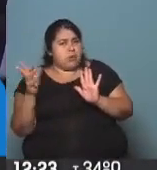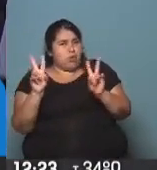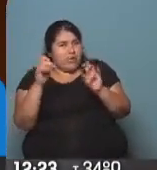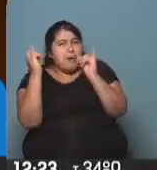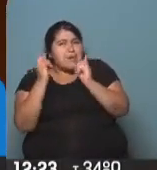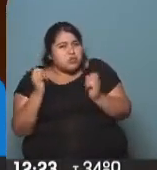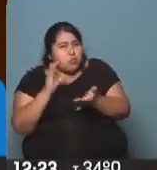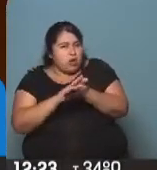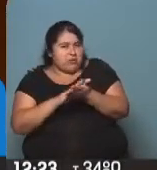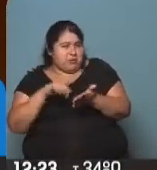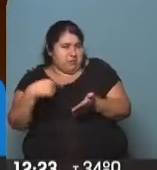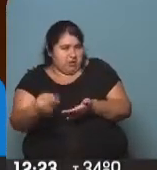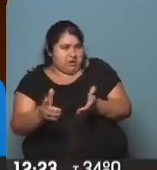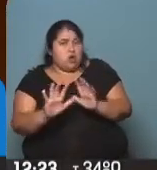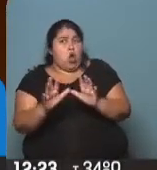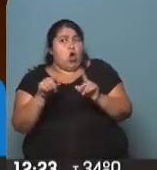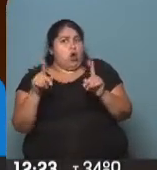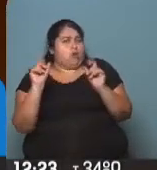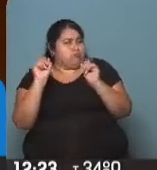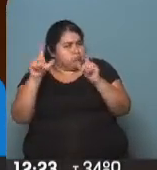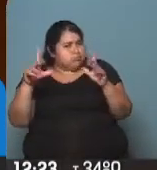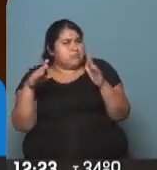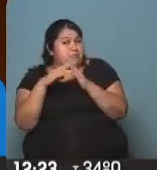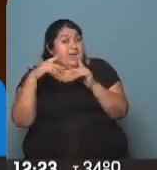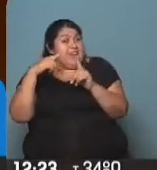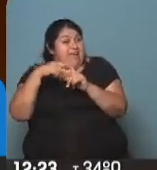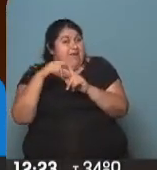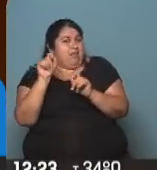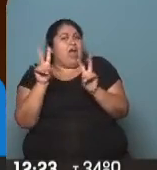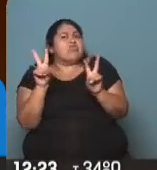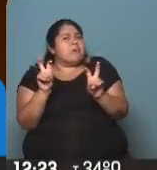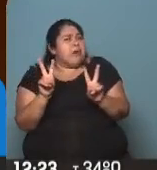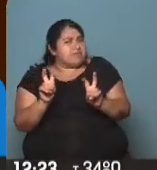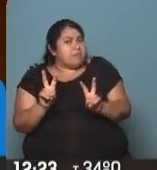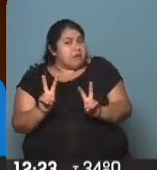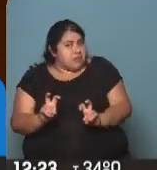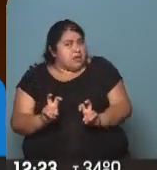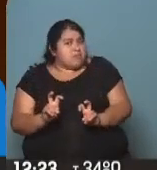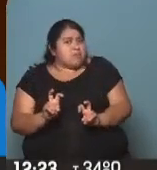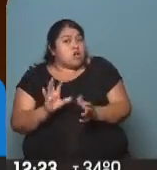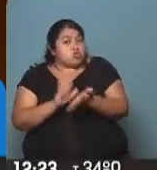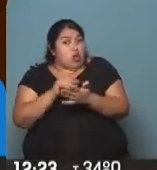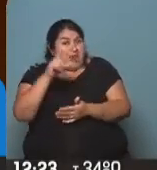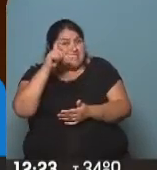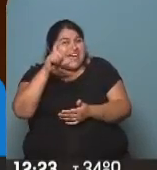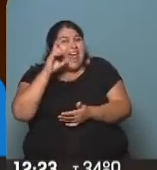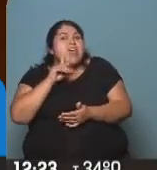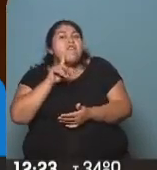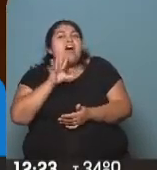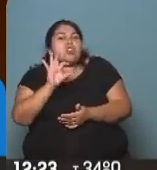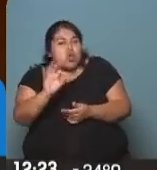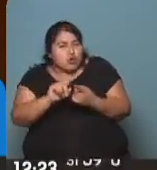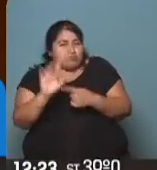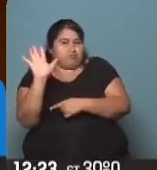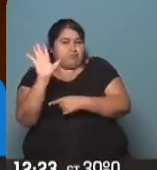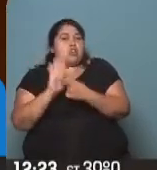tema, pero que es un tema estructural en la Iglesia Católica. Son los abusos, todos estos temas que estamos viendo tienen que ver, uno, sobre el celibato, tienen que ver sobre el